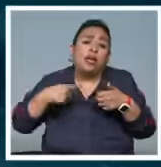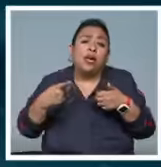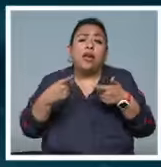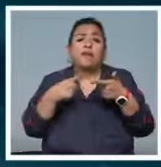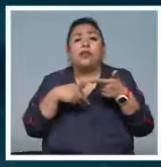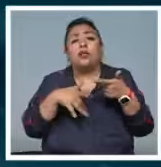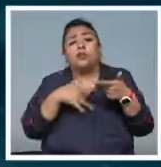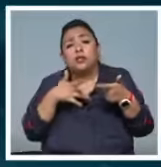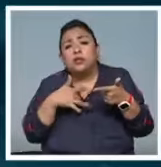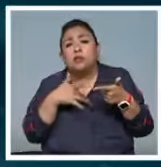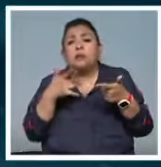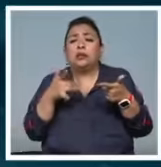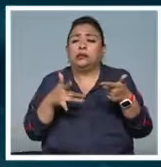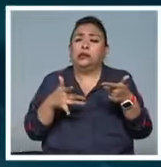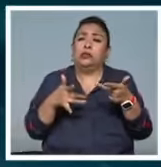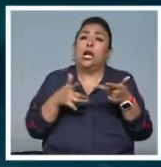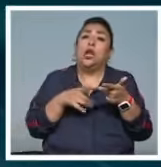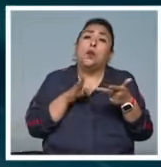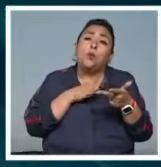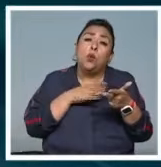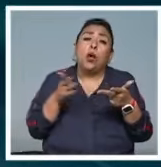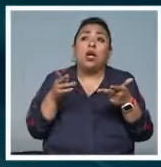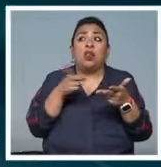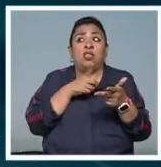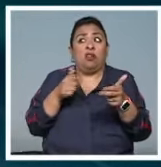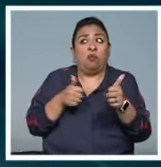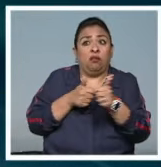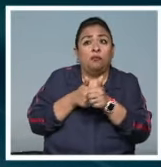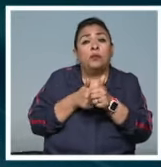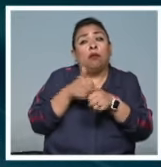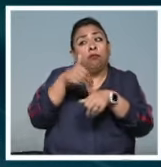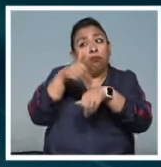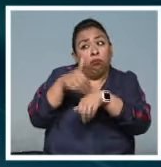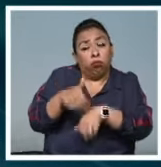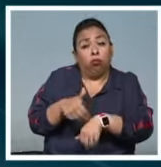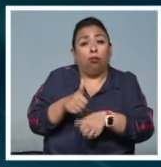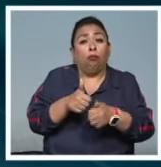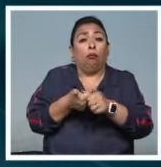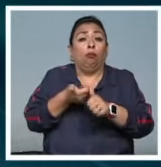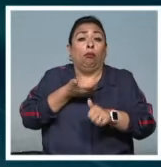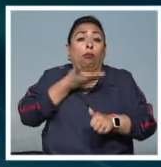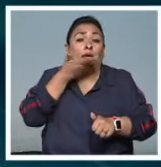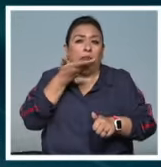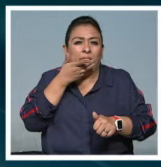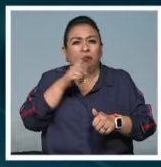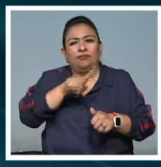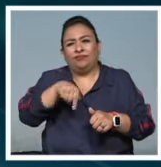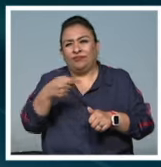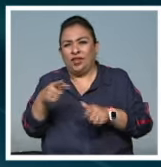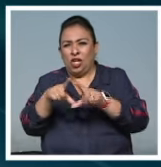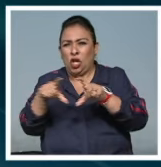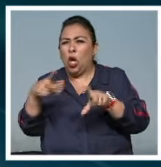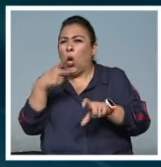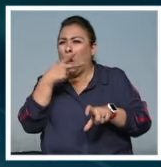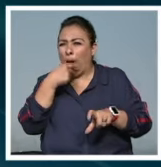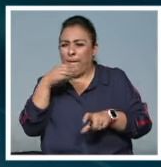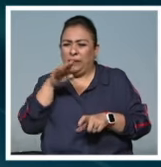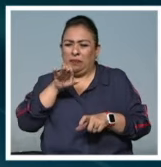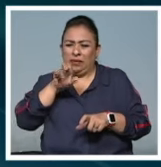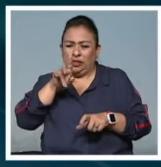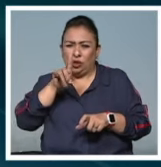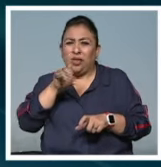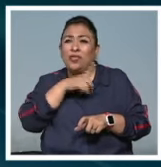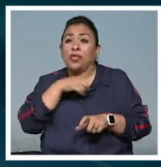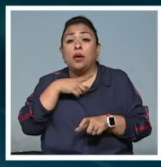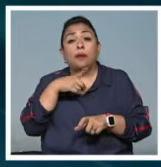intuitivas, buenas, dependientes, sumisas, también adaptables. Por su parte, el estereotipo de masculinidad se asocia con